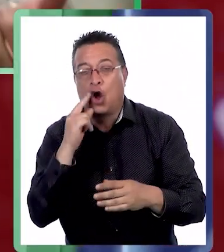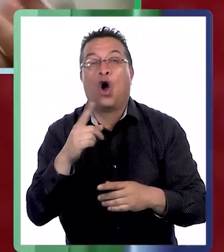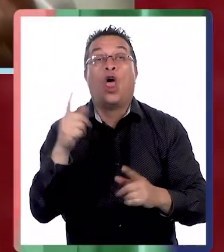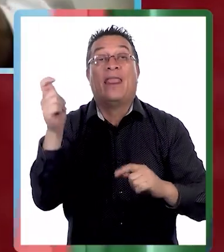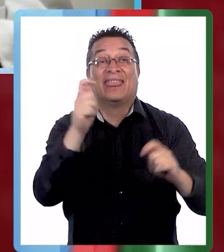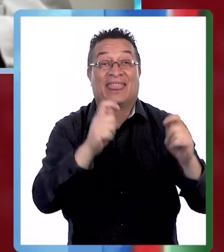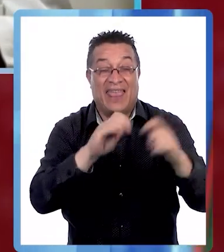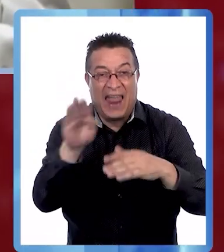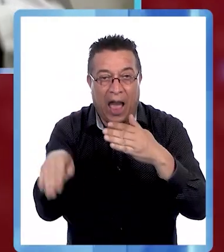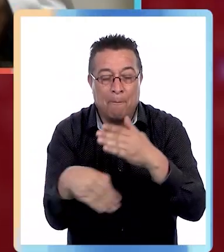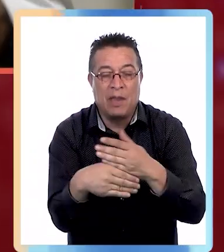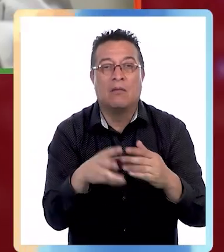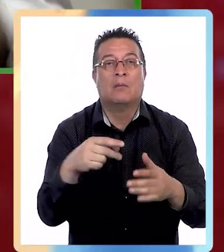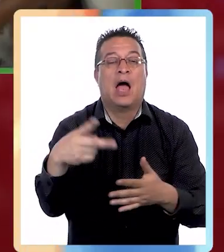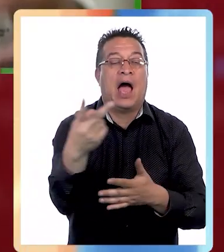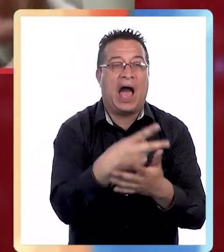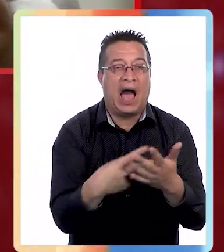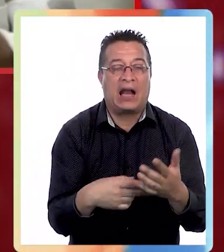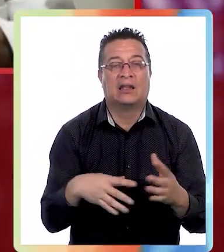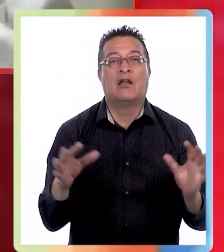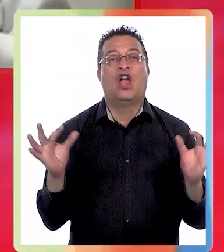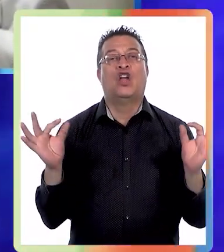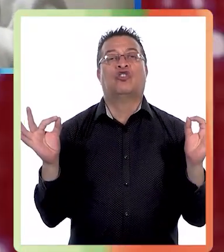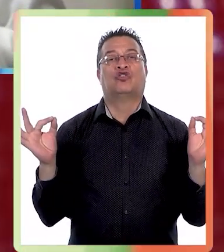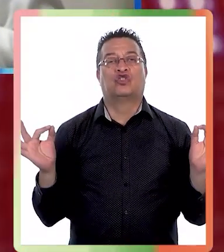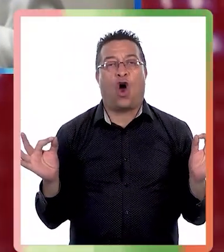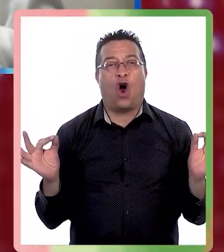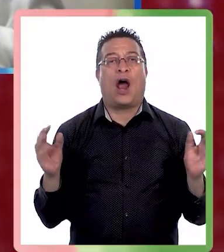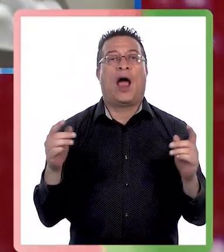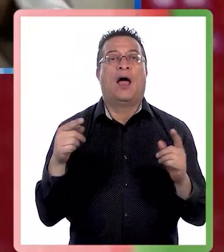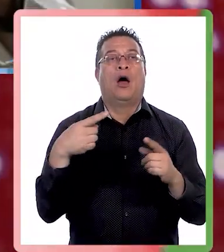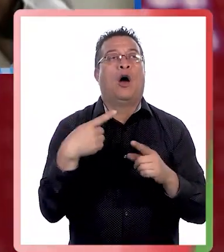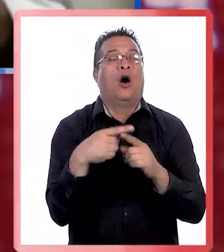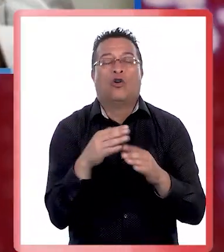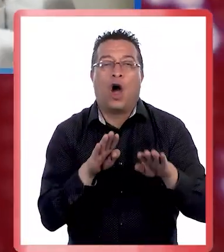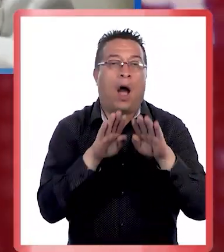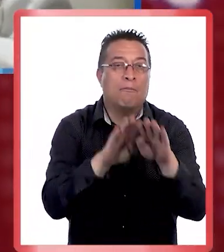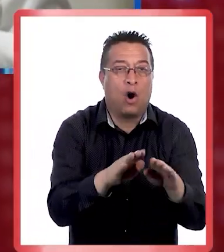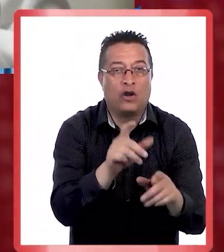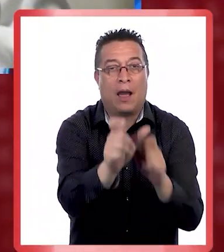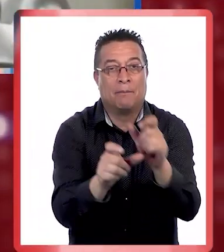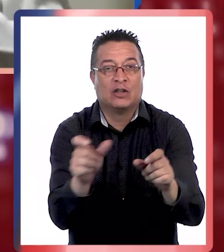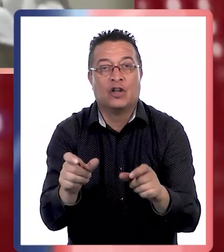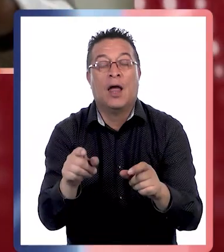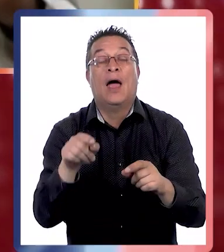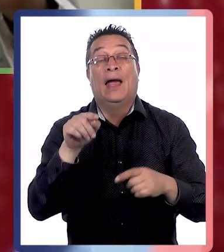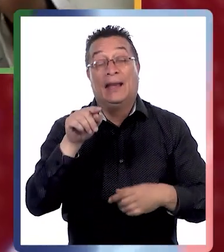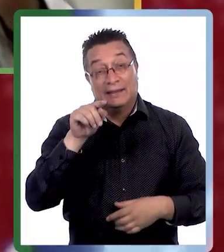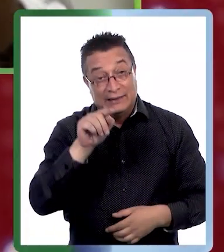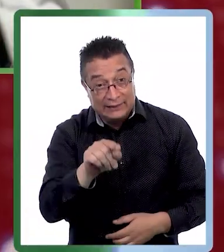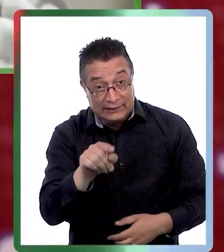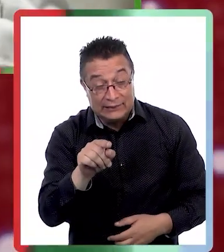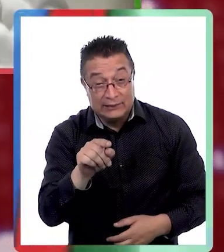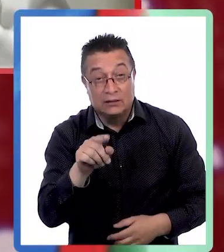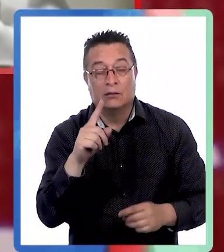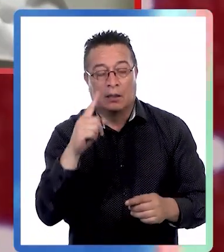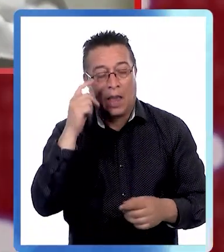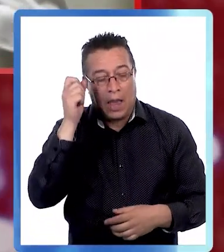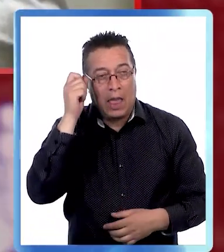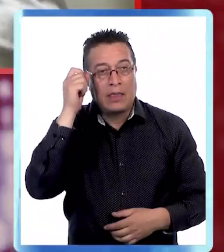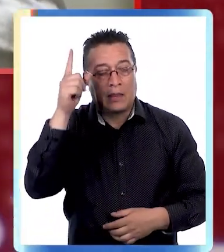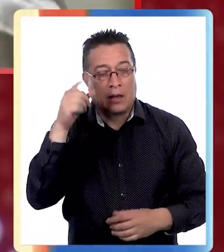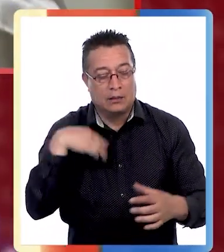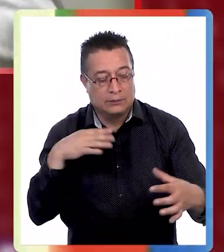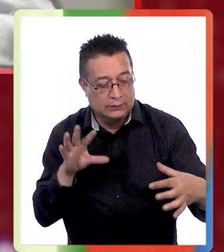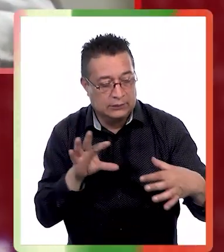como arte terapia o yoga que apoyan a los pacientes, pero también entender que hay un vínculo